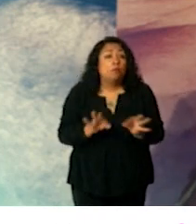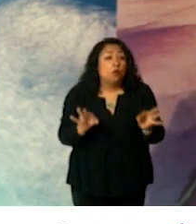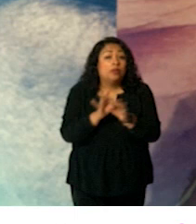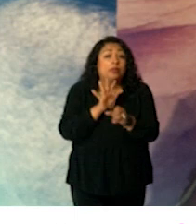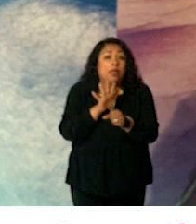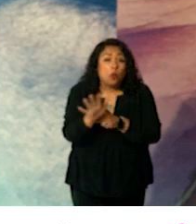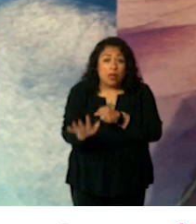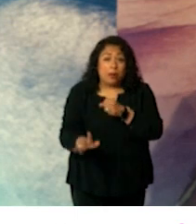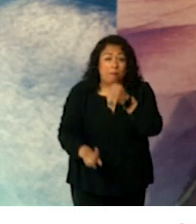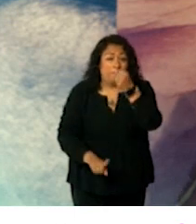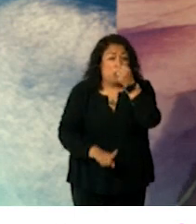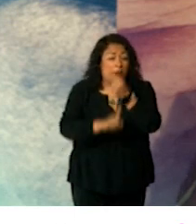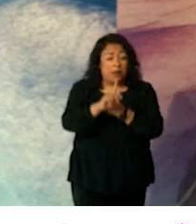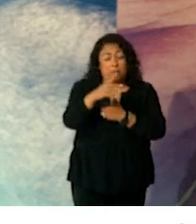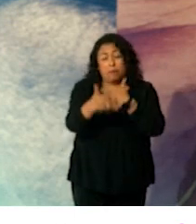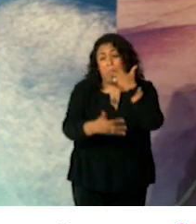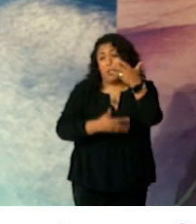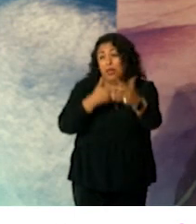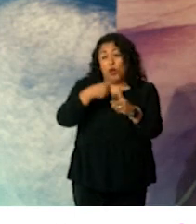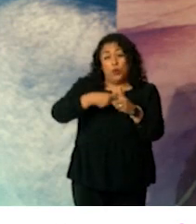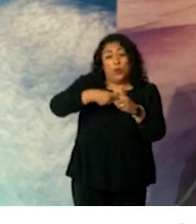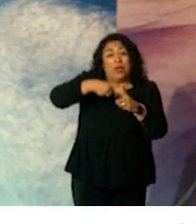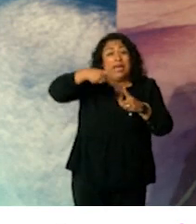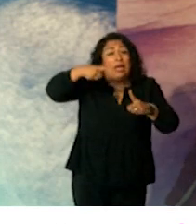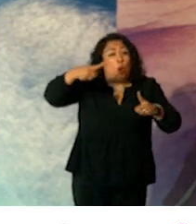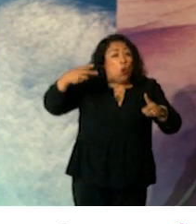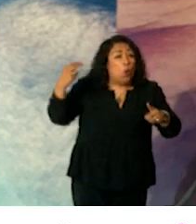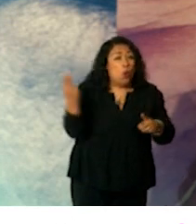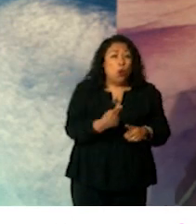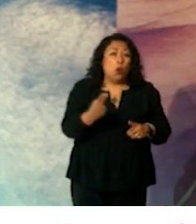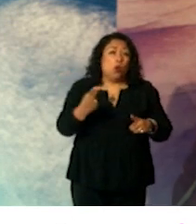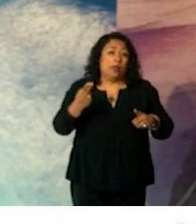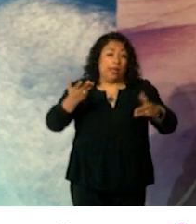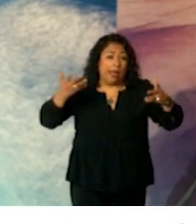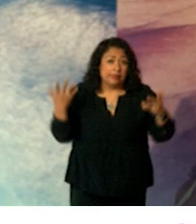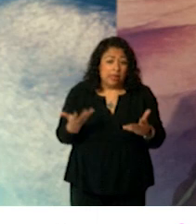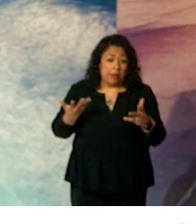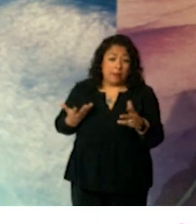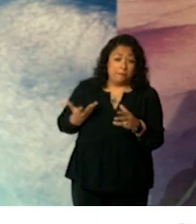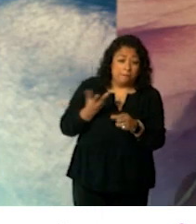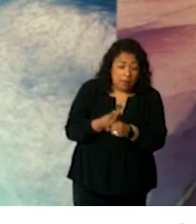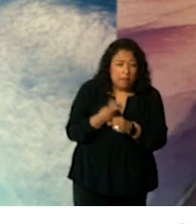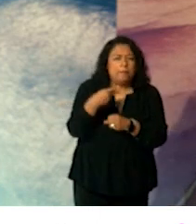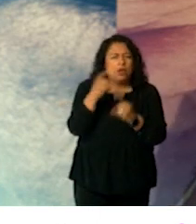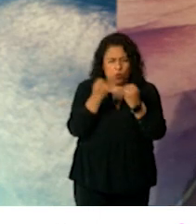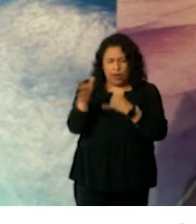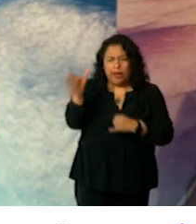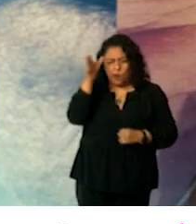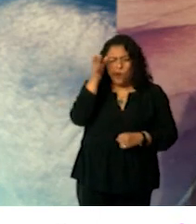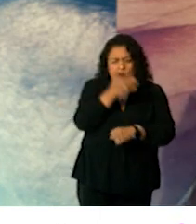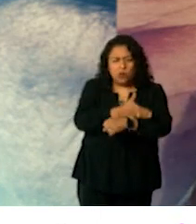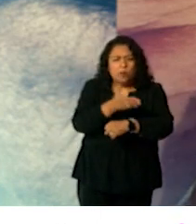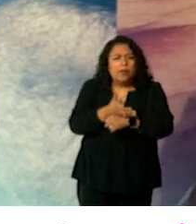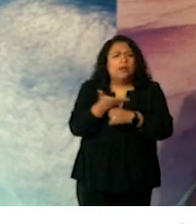lo que es la crisis climática. ¿Por qué la crisis? Porque es un sentido de urgencia, es un sentido de actuar, pero también va, y coincido con las compañeras,